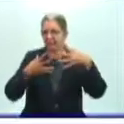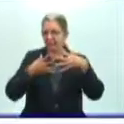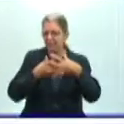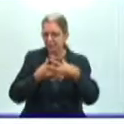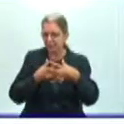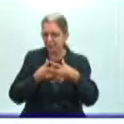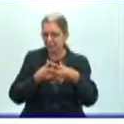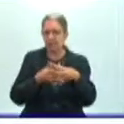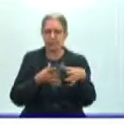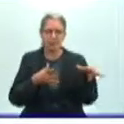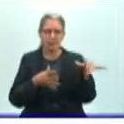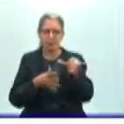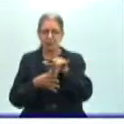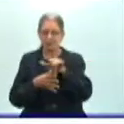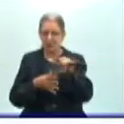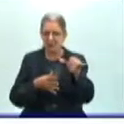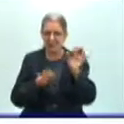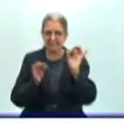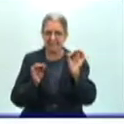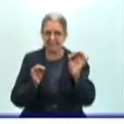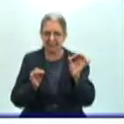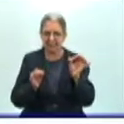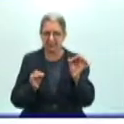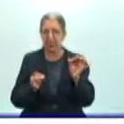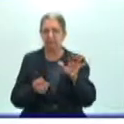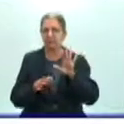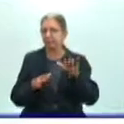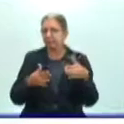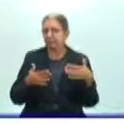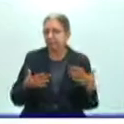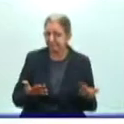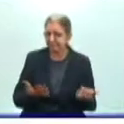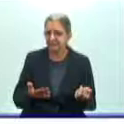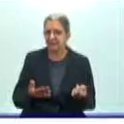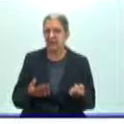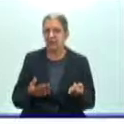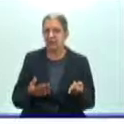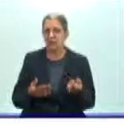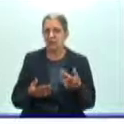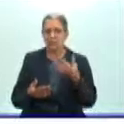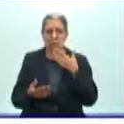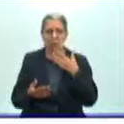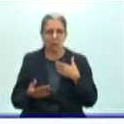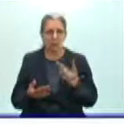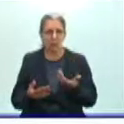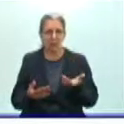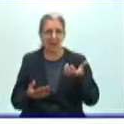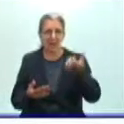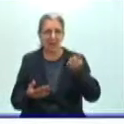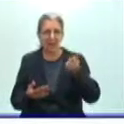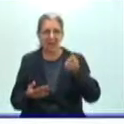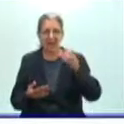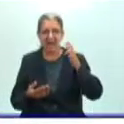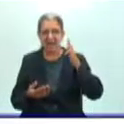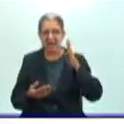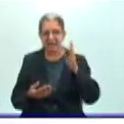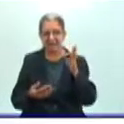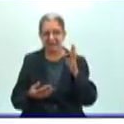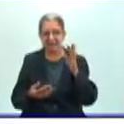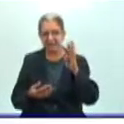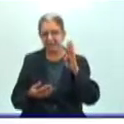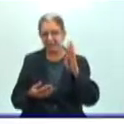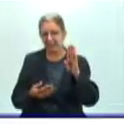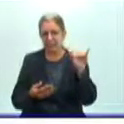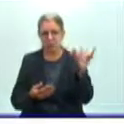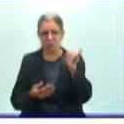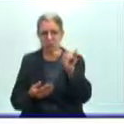ya dijimos que eran iguales, que tenían la misma amplitud, por tanto también su valor es 55 grados.